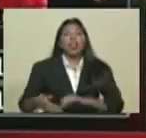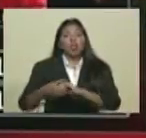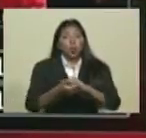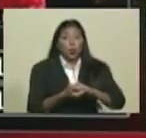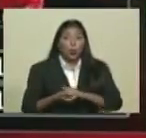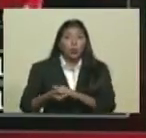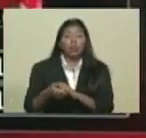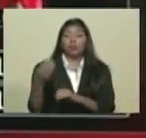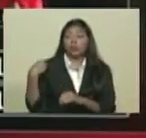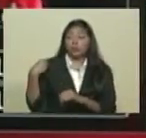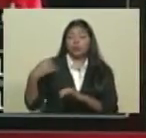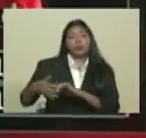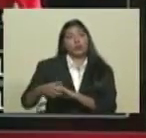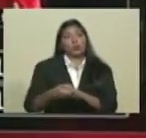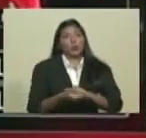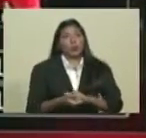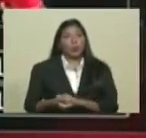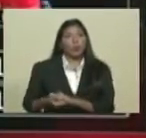me dicen.